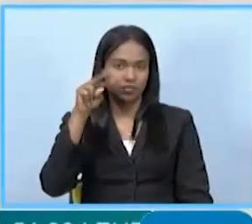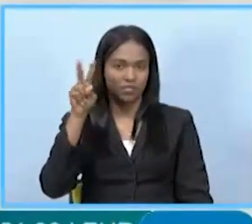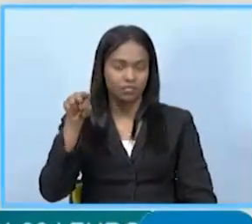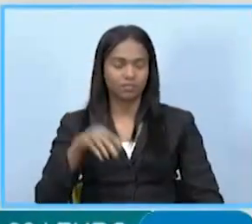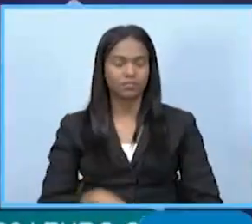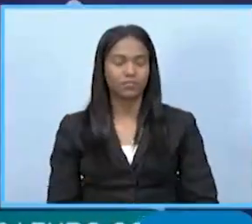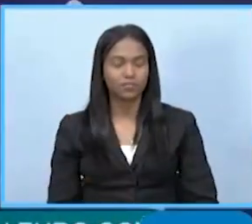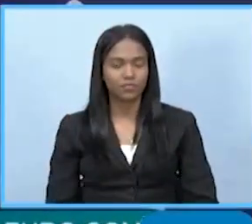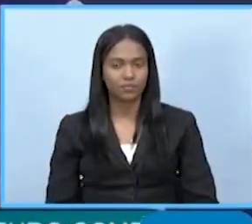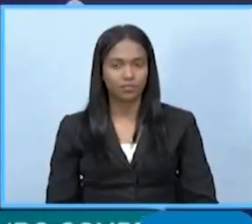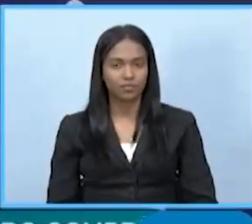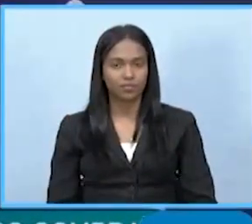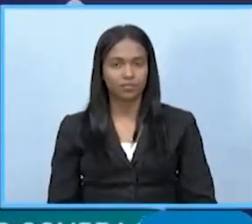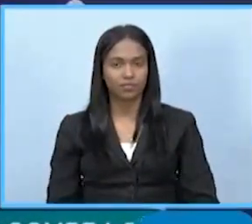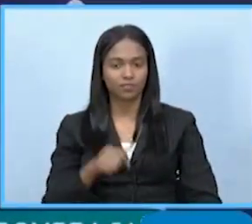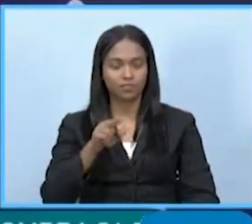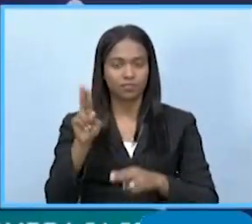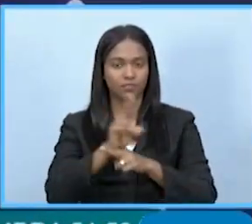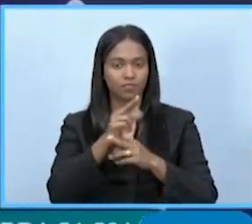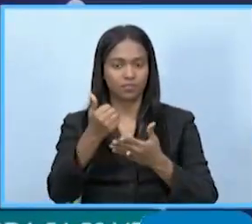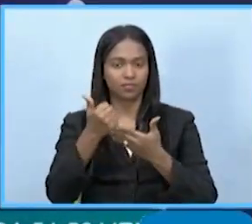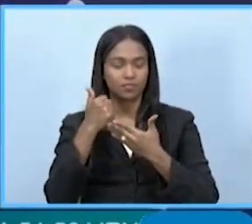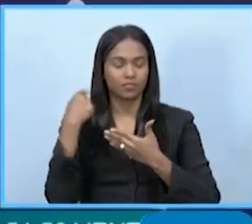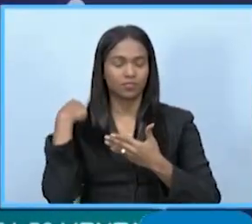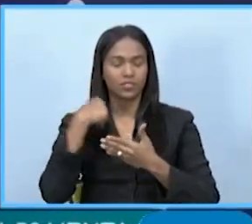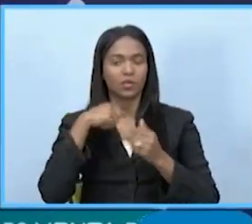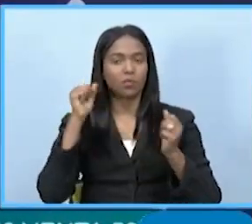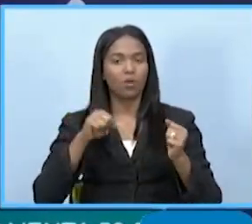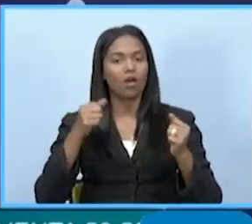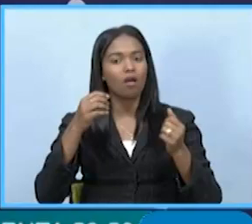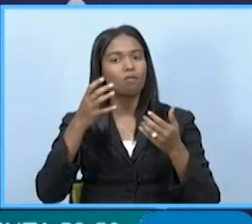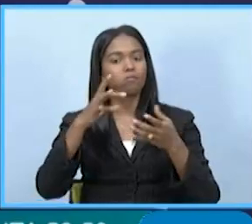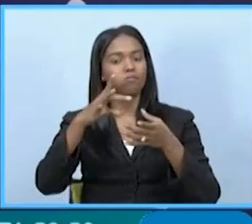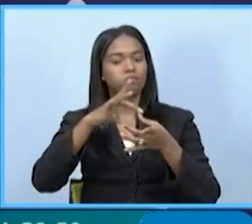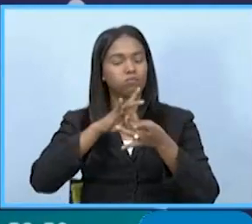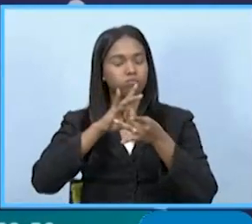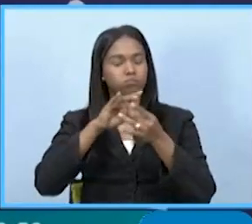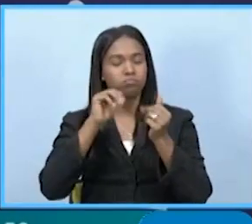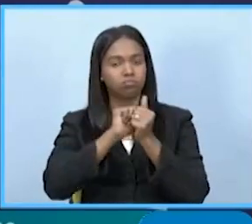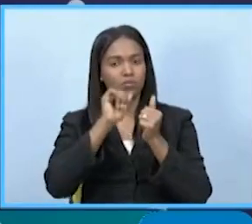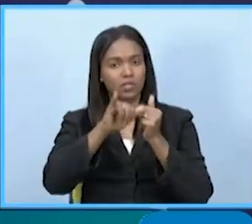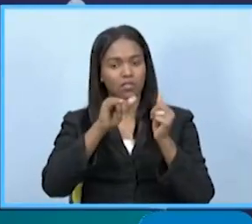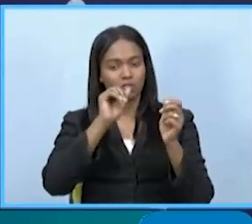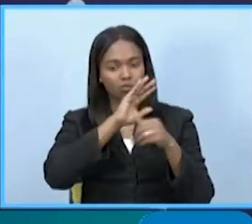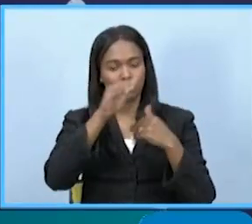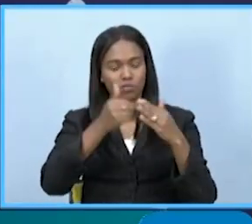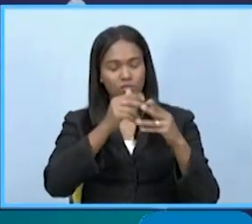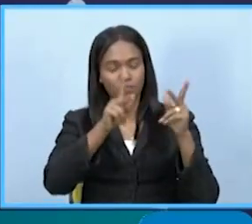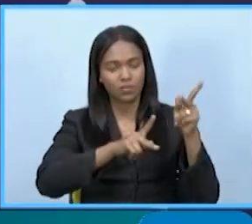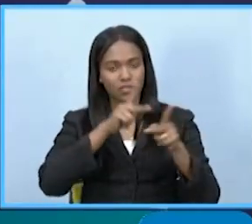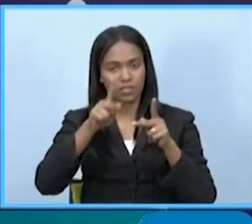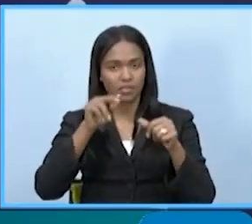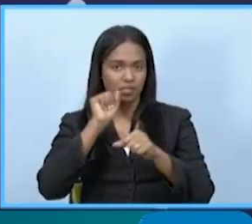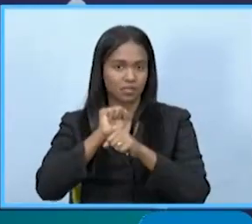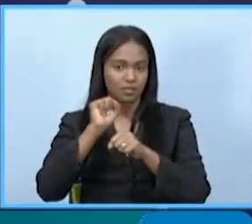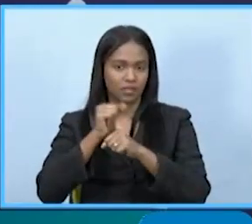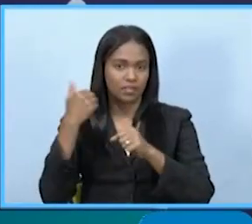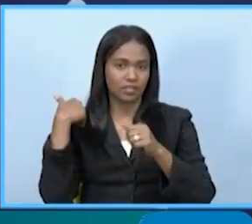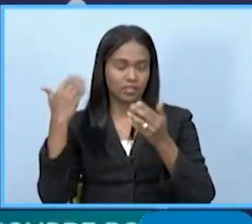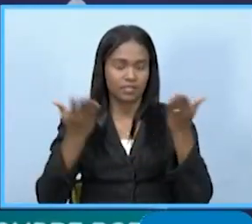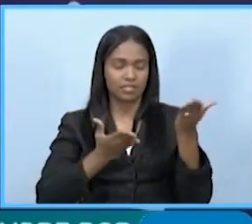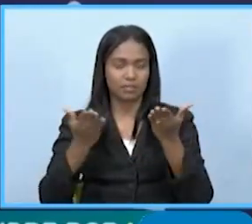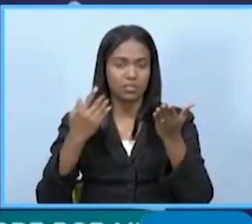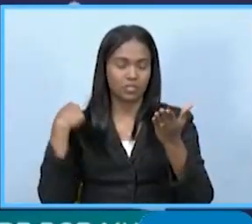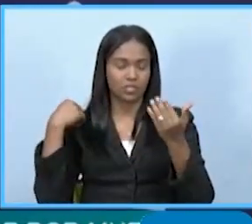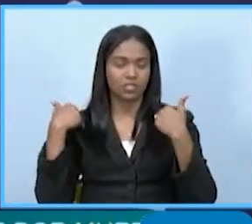312-2022. Es un instrumento que nos ayuda a nosotros a ser calificados por todas las operaciones que hacemos, todos los servicios